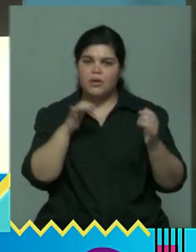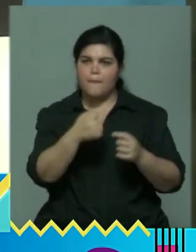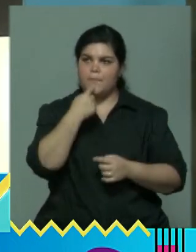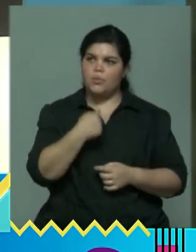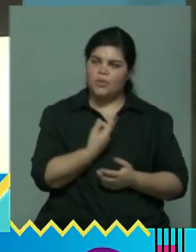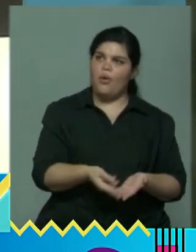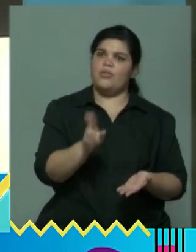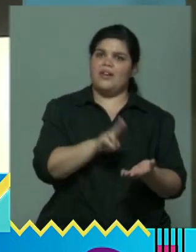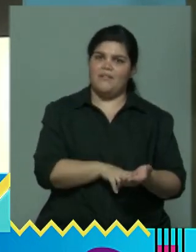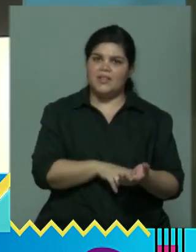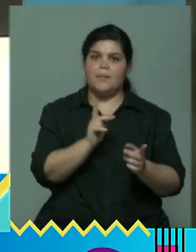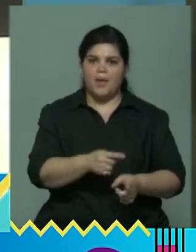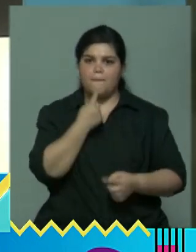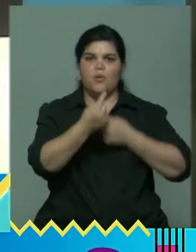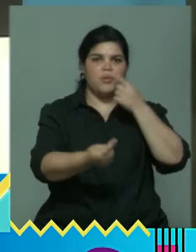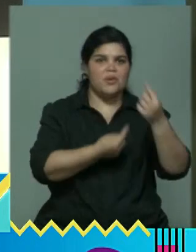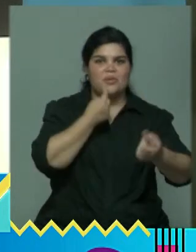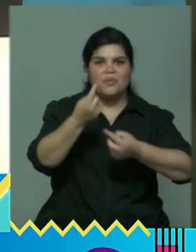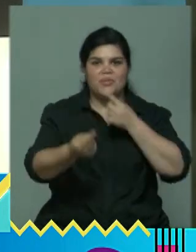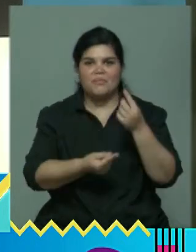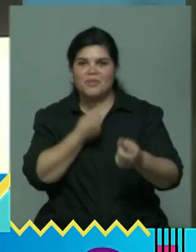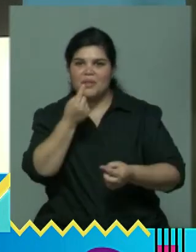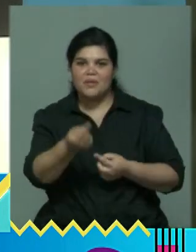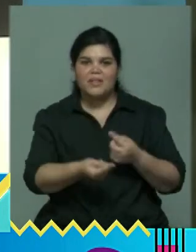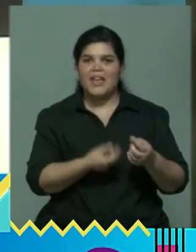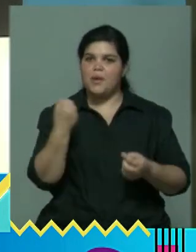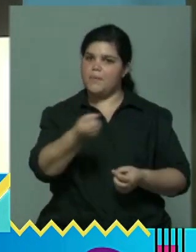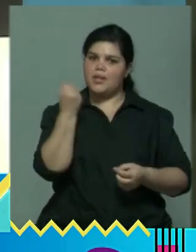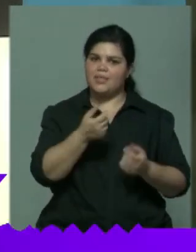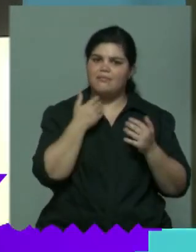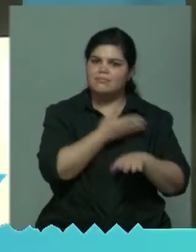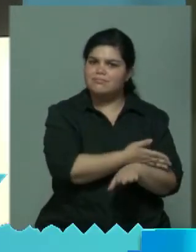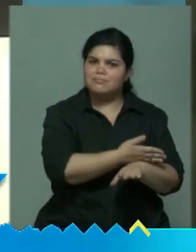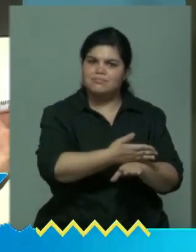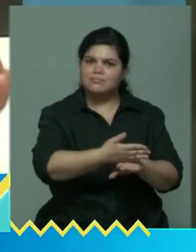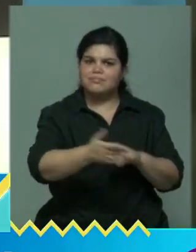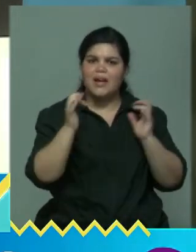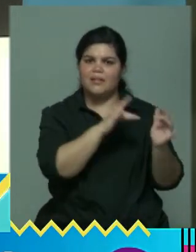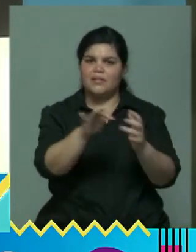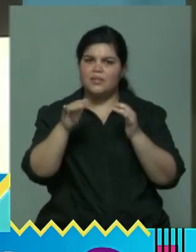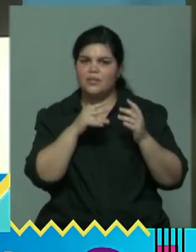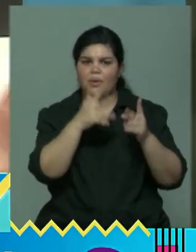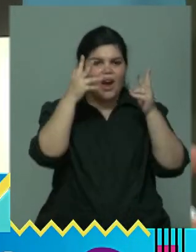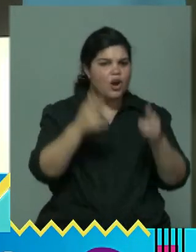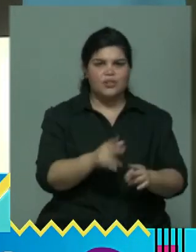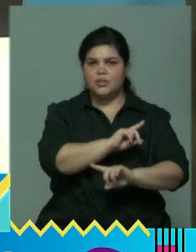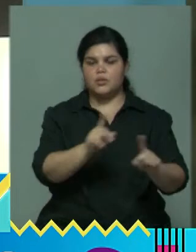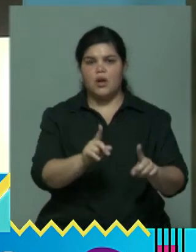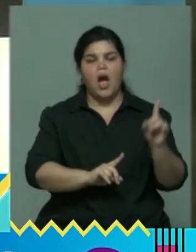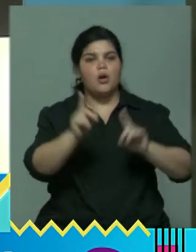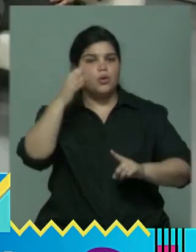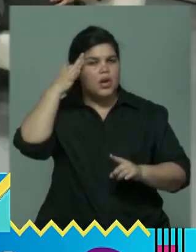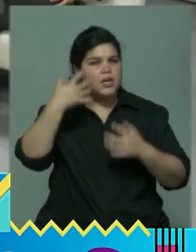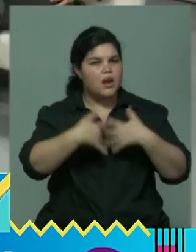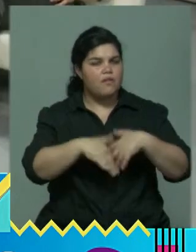repreguntándonos y que aparezcan cada vez más preguntas quizás, ¿no? Como que la idea es que no se agote, ¿no? Justamente, no sé si alguno quiere hacer alguna reflexión final,